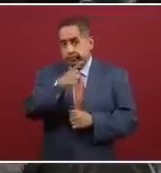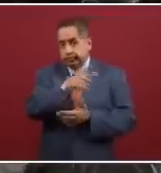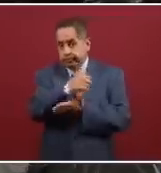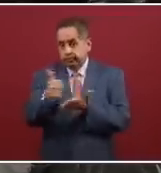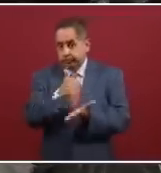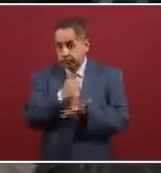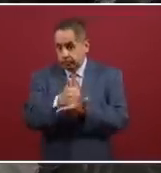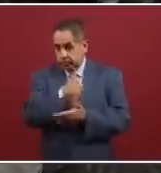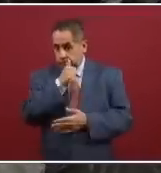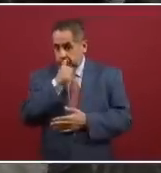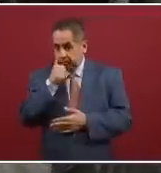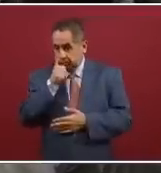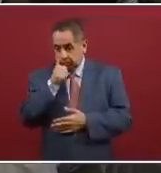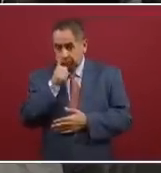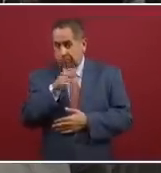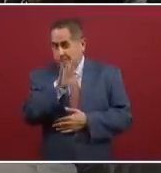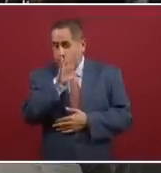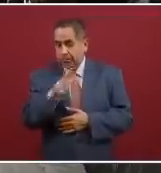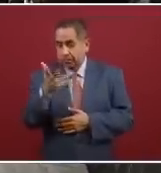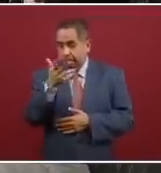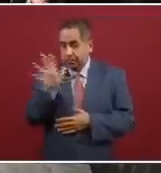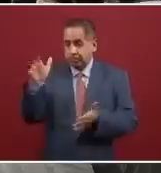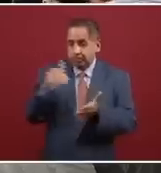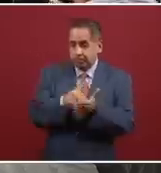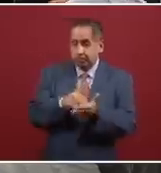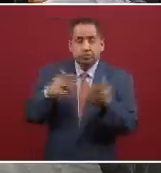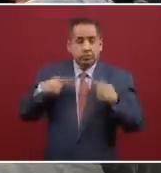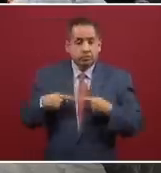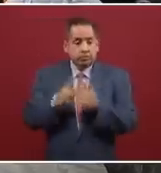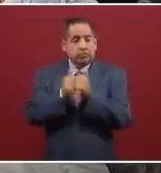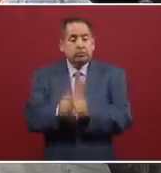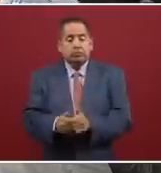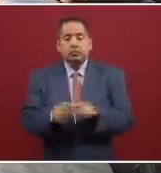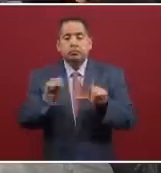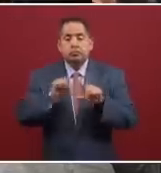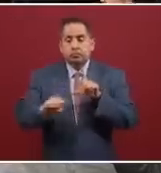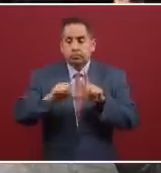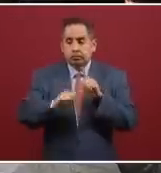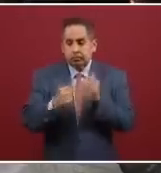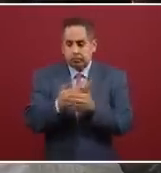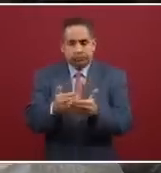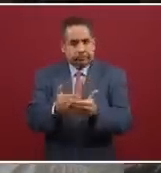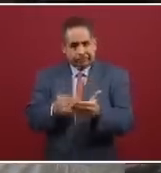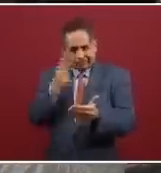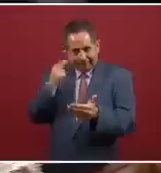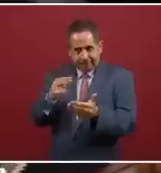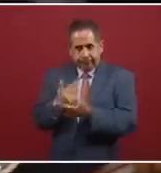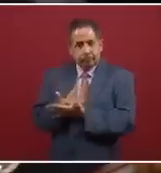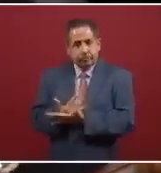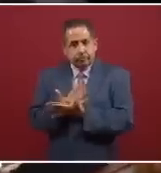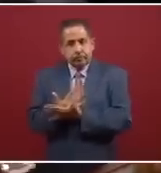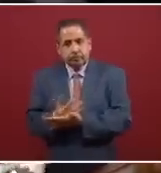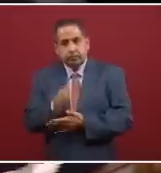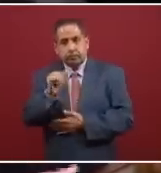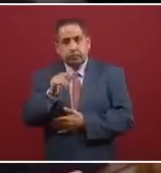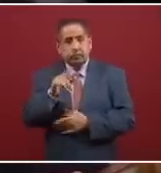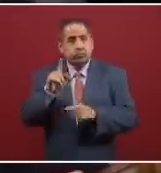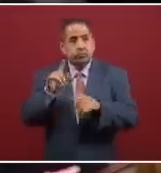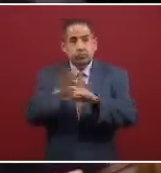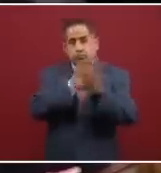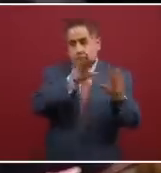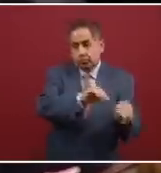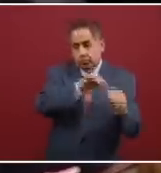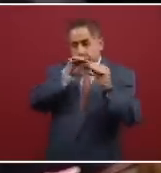se está previendo que diez mil personas que están en el paso a la espera del asilo sean traídas a méxico